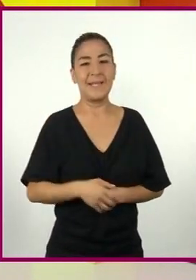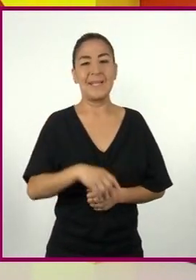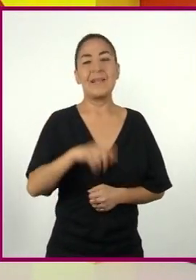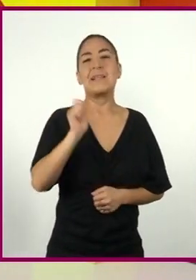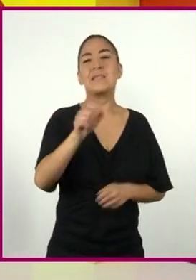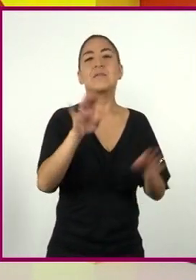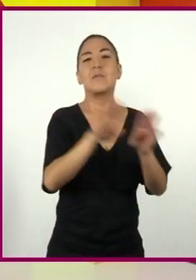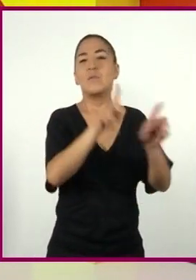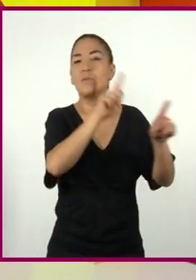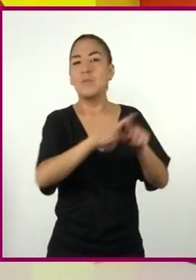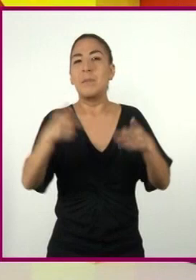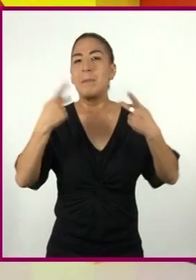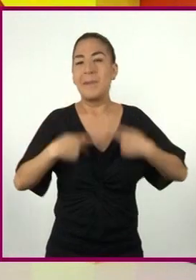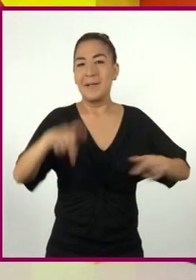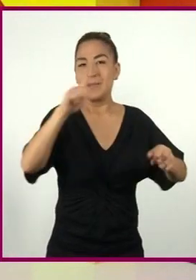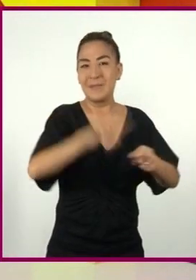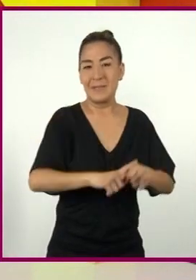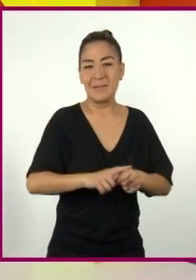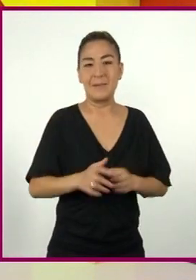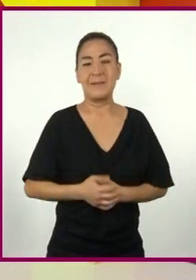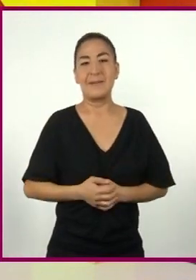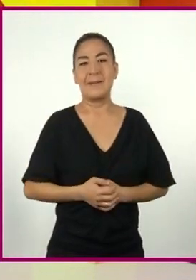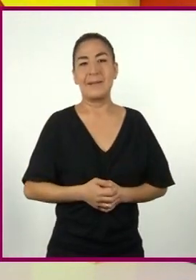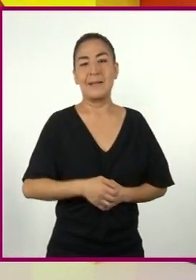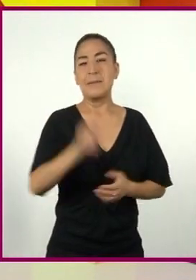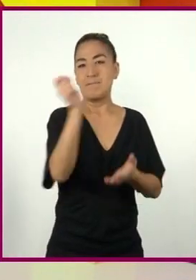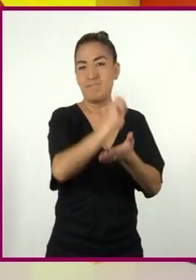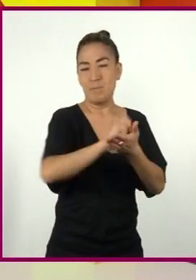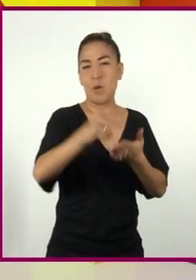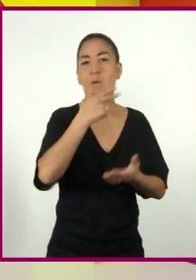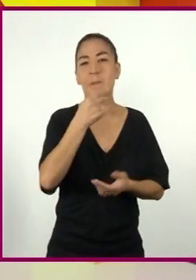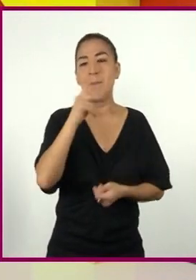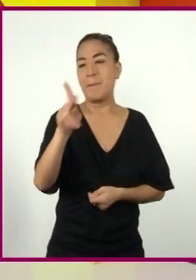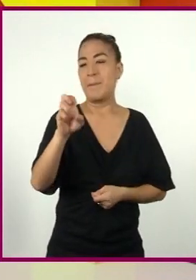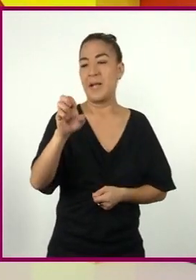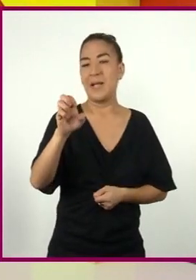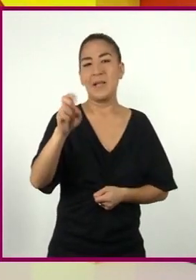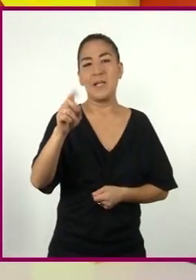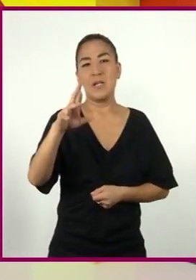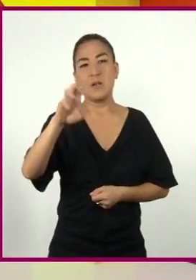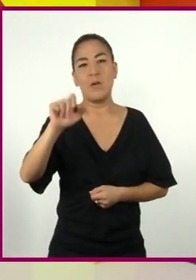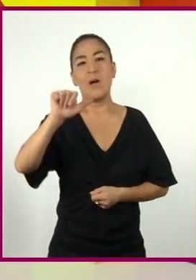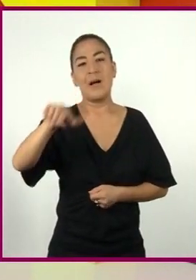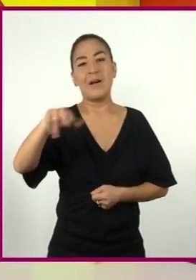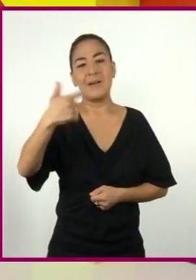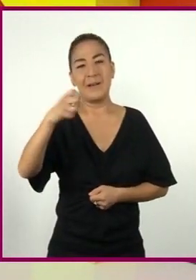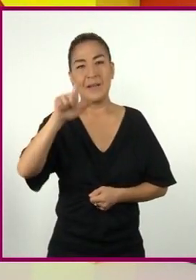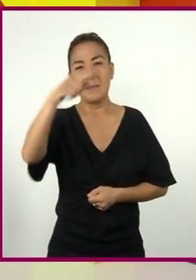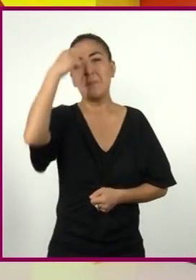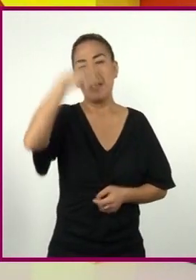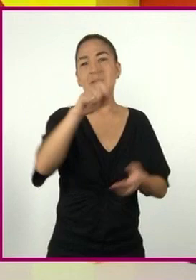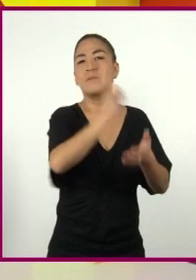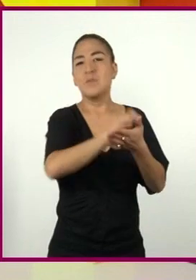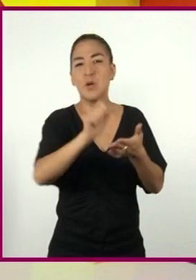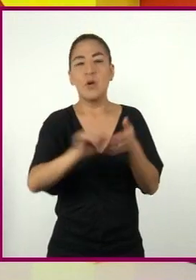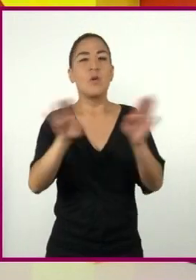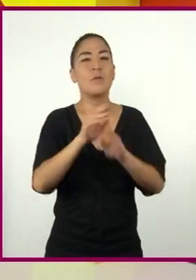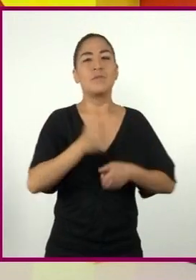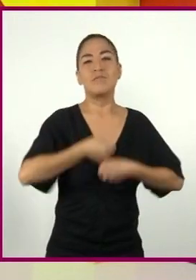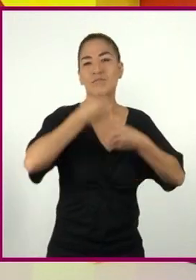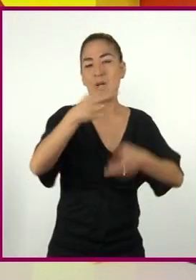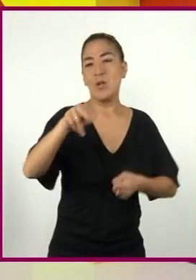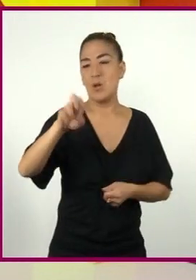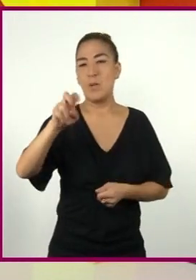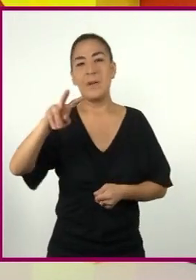de los personajes el escritor Pedro Ángel Palau, quien se ha dedicado a escribir novelas